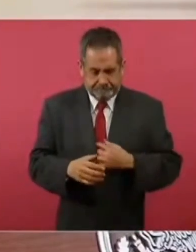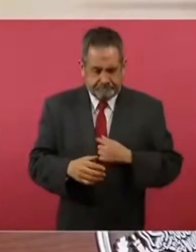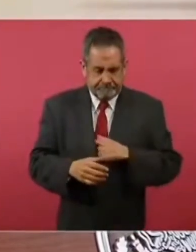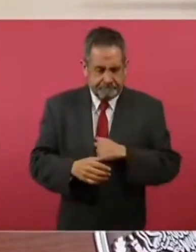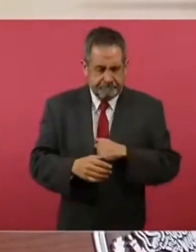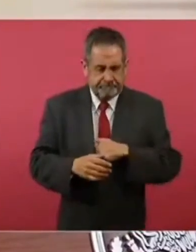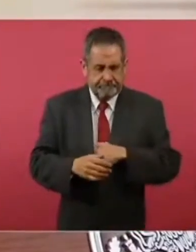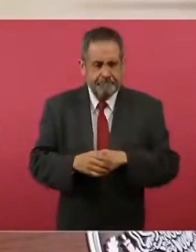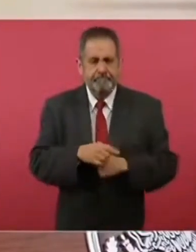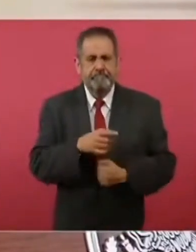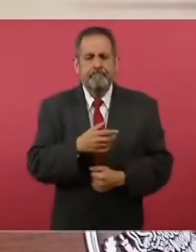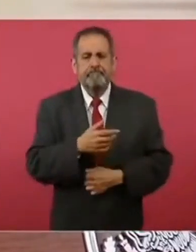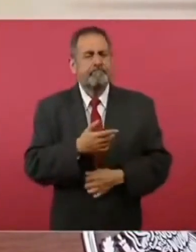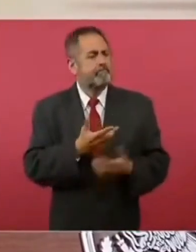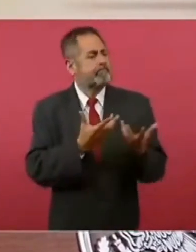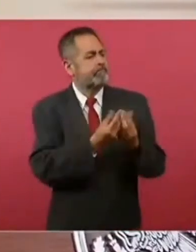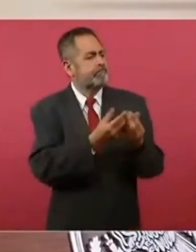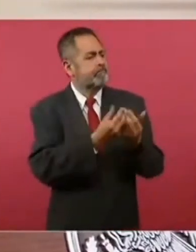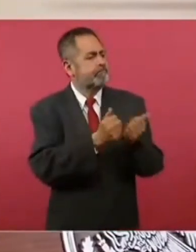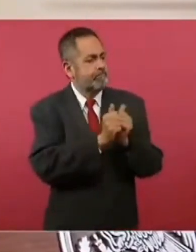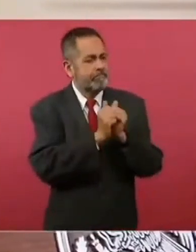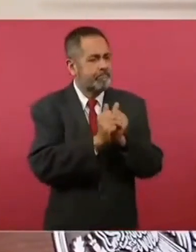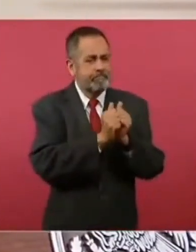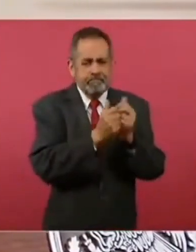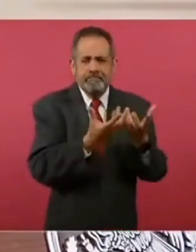conviven con ellos,